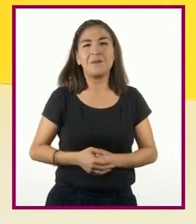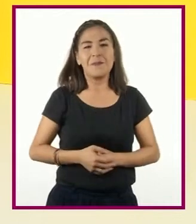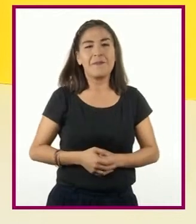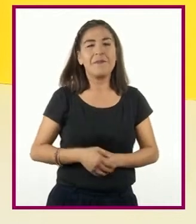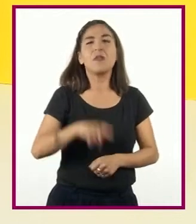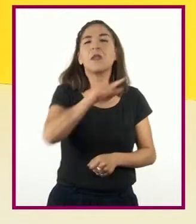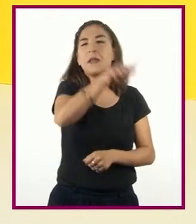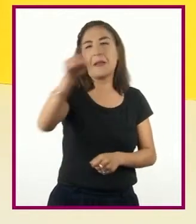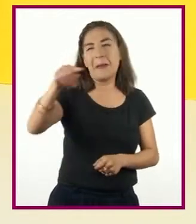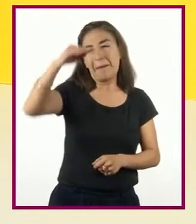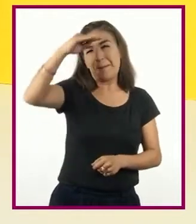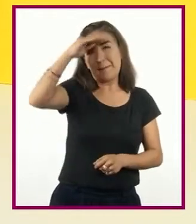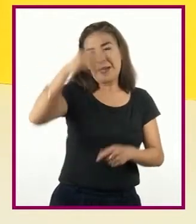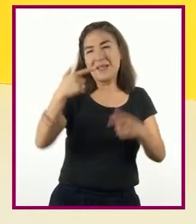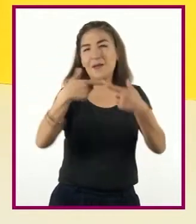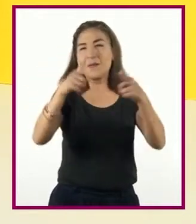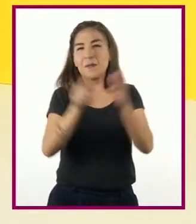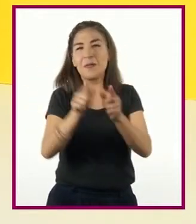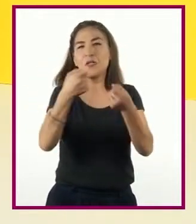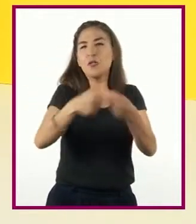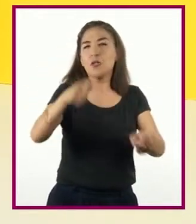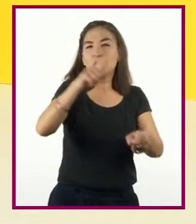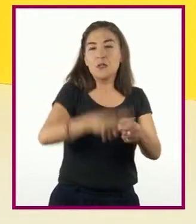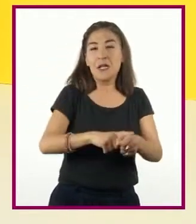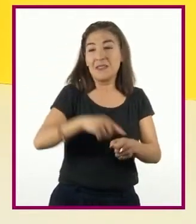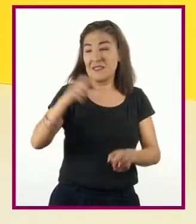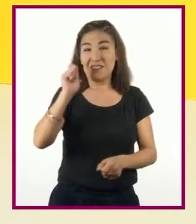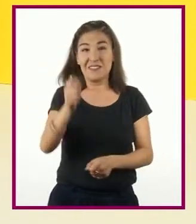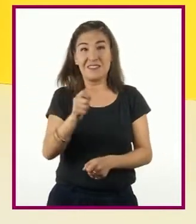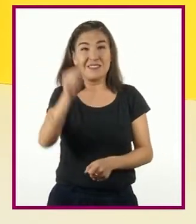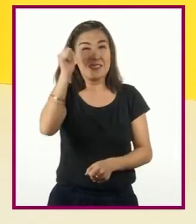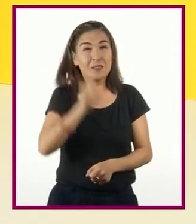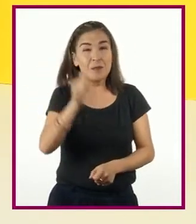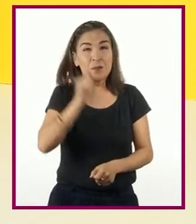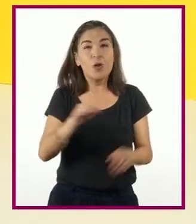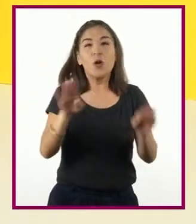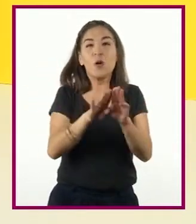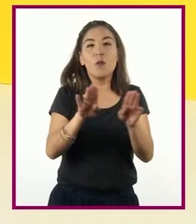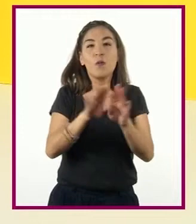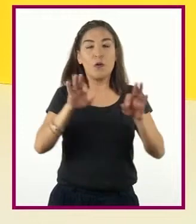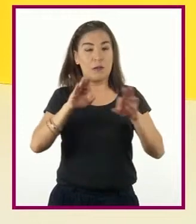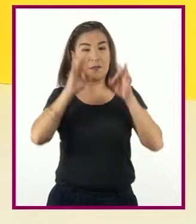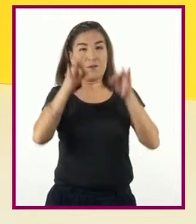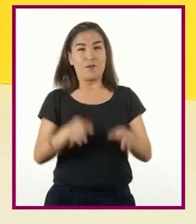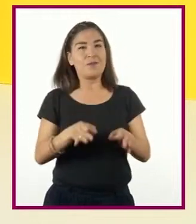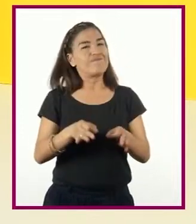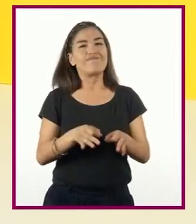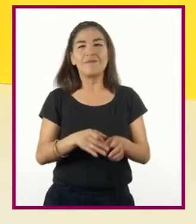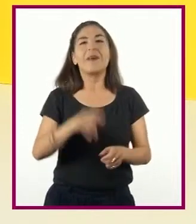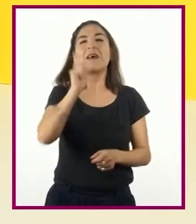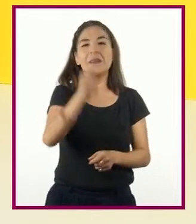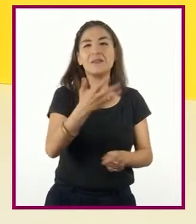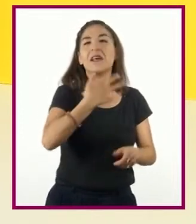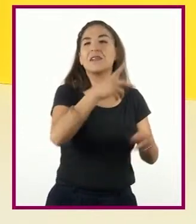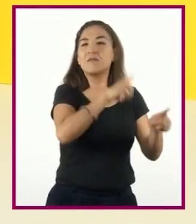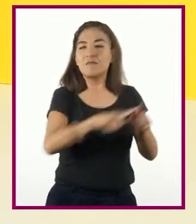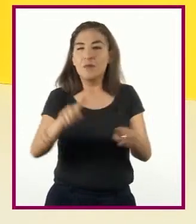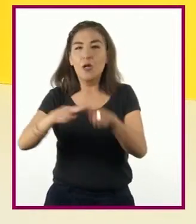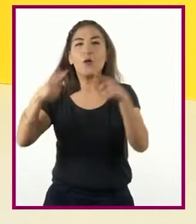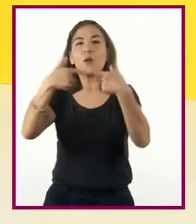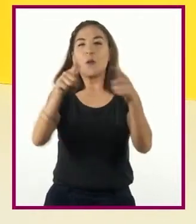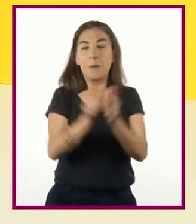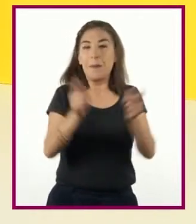pudieran pensar, los grupos sociales no necesariamente son grupos formales, sino que todas las agrupaciones